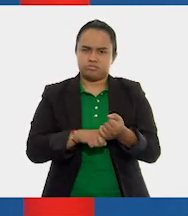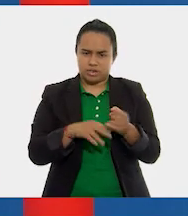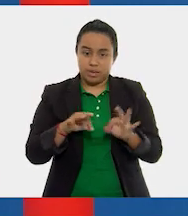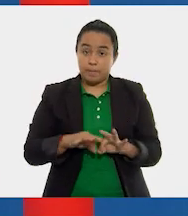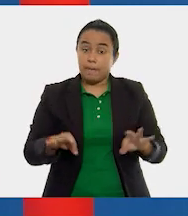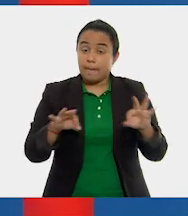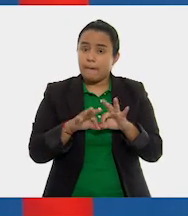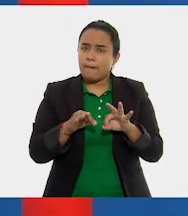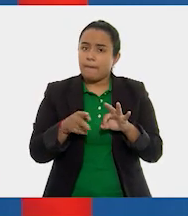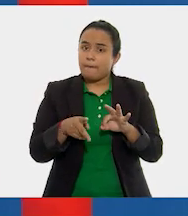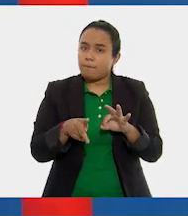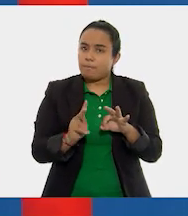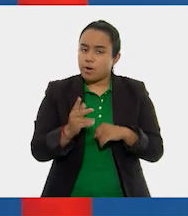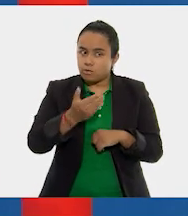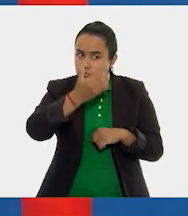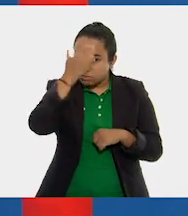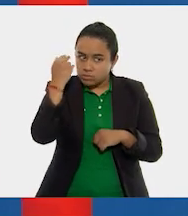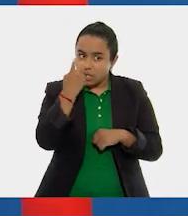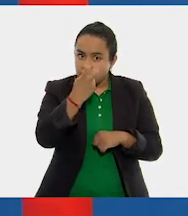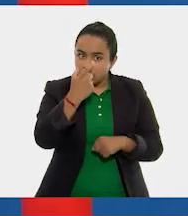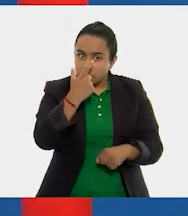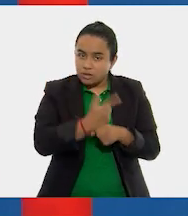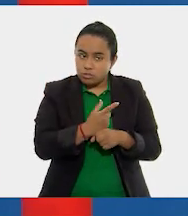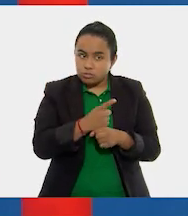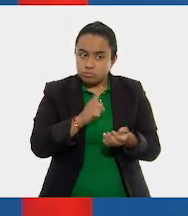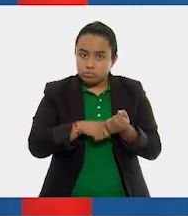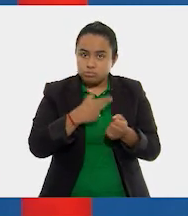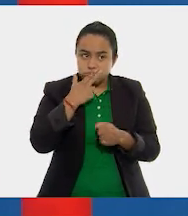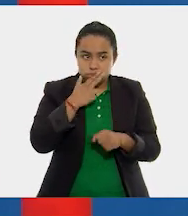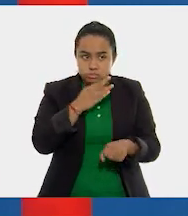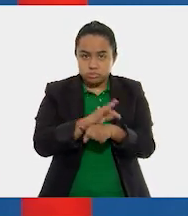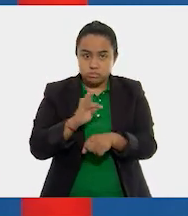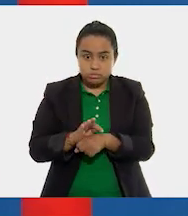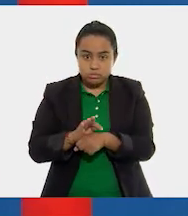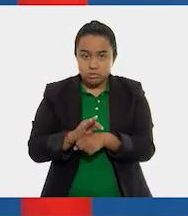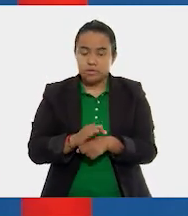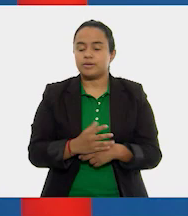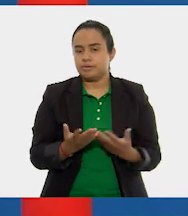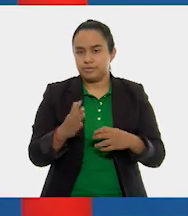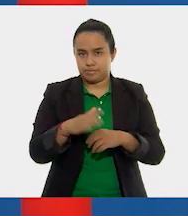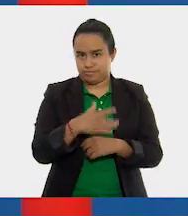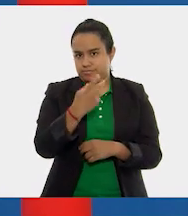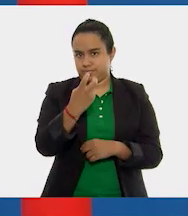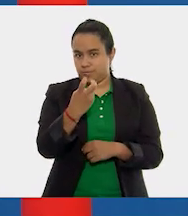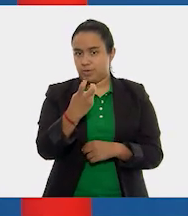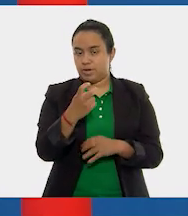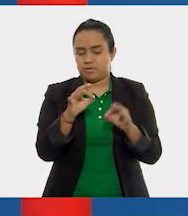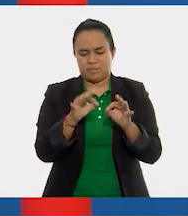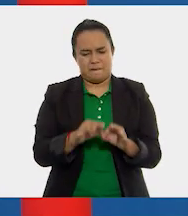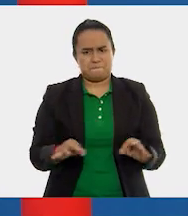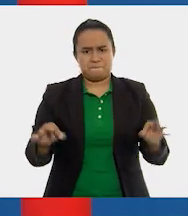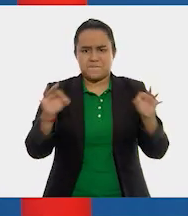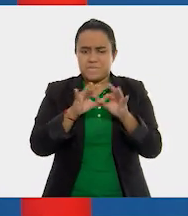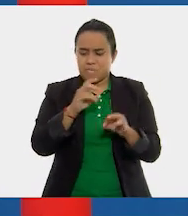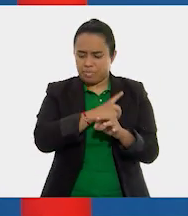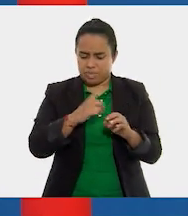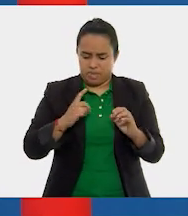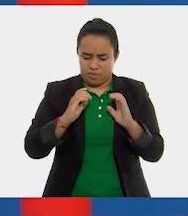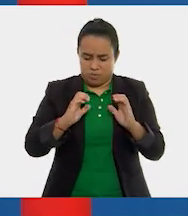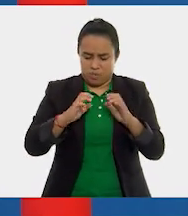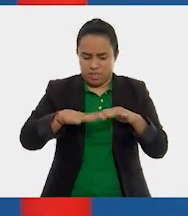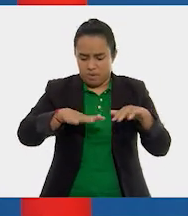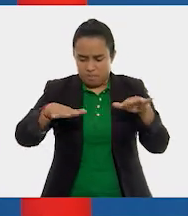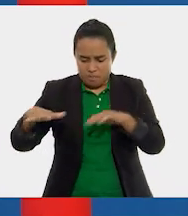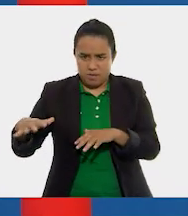importantes, pero desconocía esta gran función que tienen en el ambiente. O sea, por eso es tan fundamental cuidar nuestros